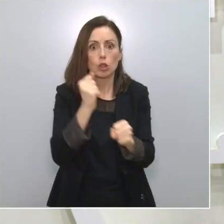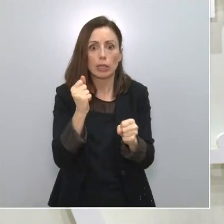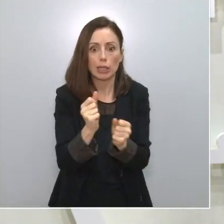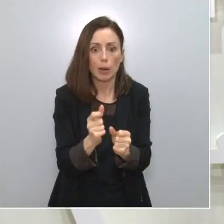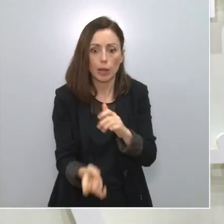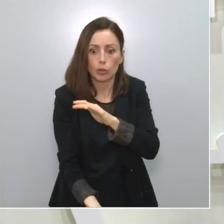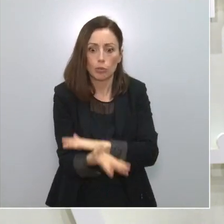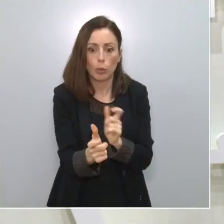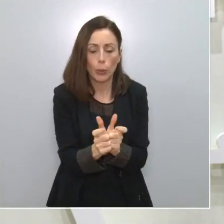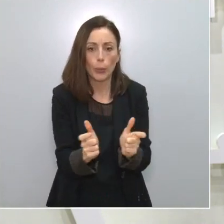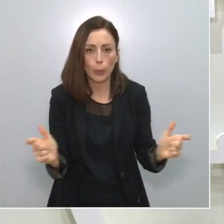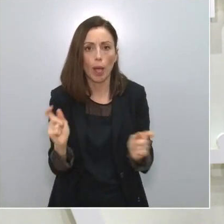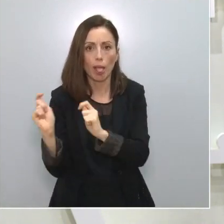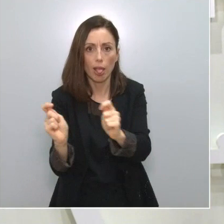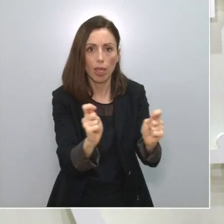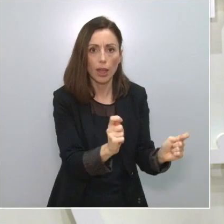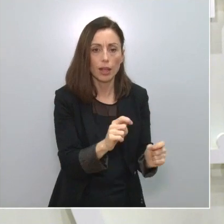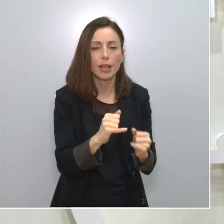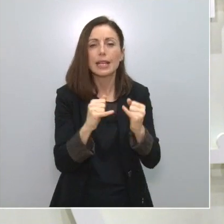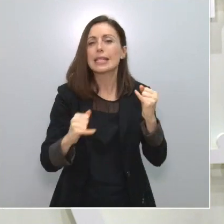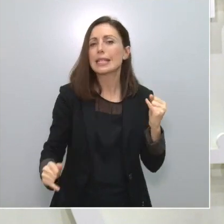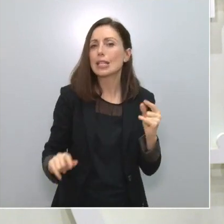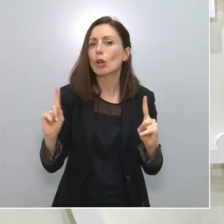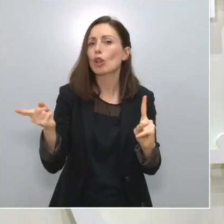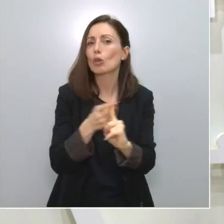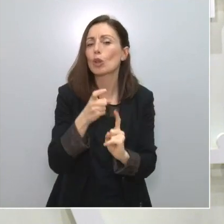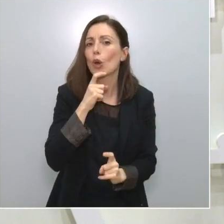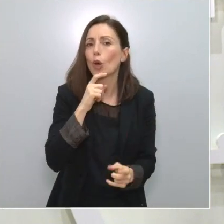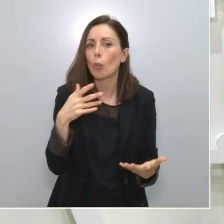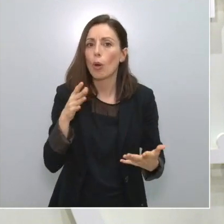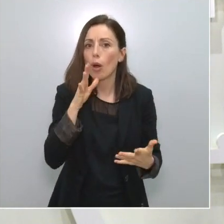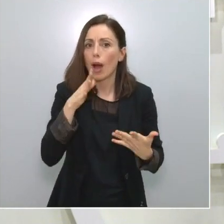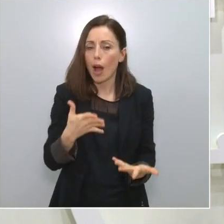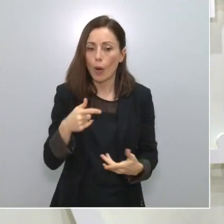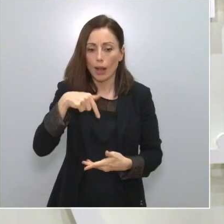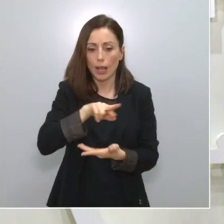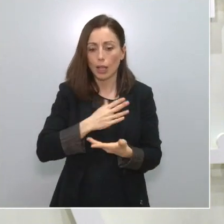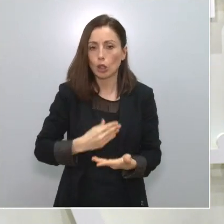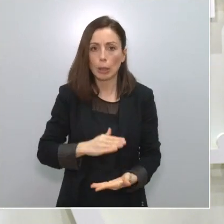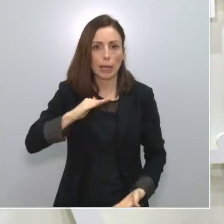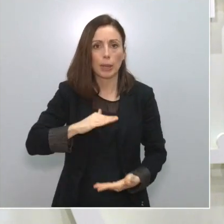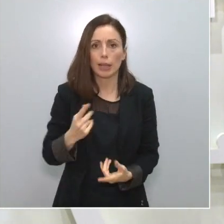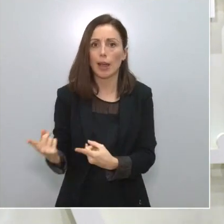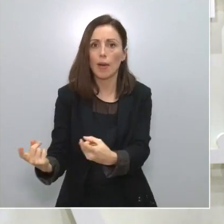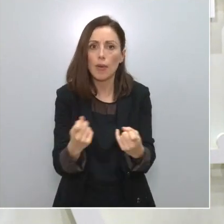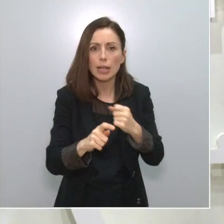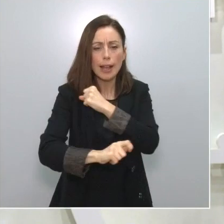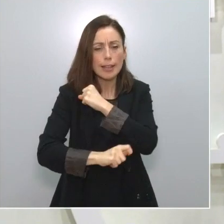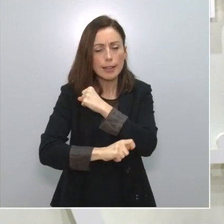esta crisis no se va a solventar con la capacidad, con la escasa capacidad de la región de Murcia. Necesitamos